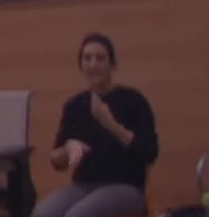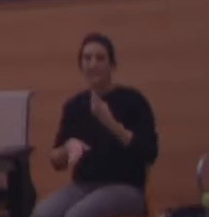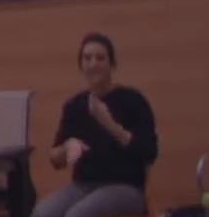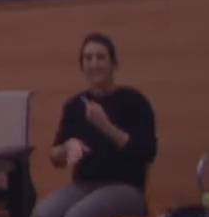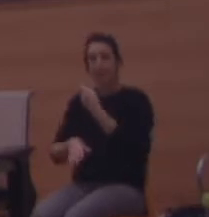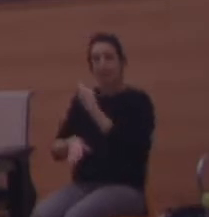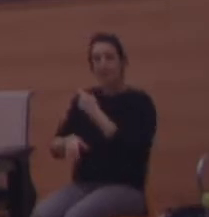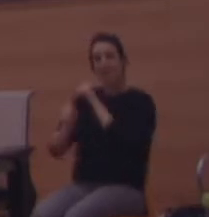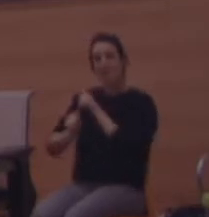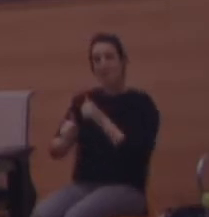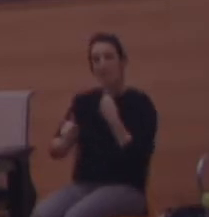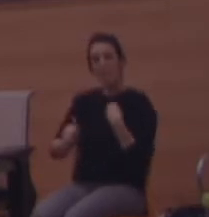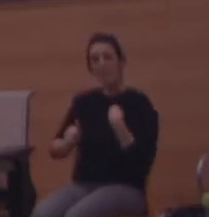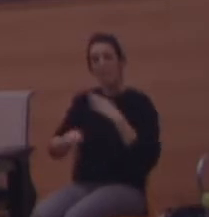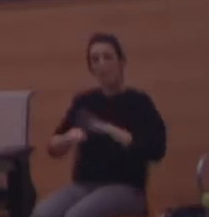forma.